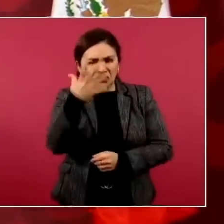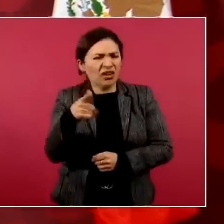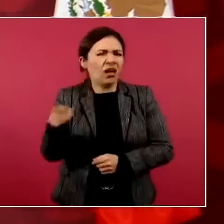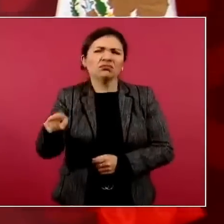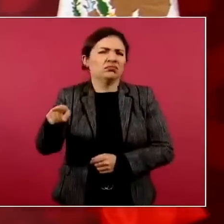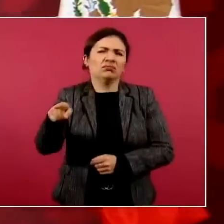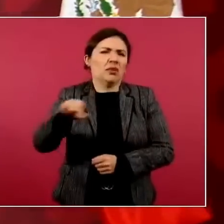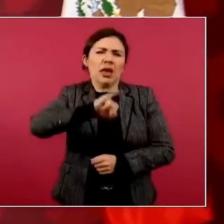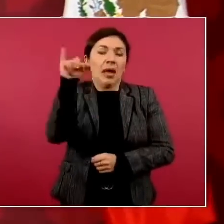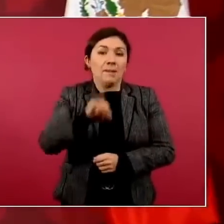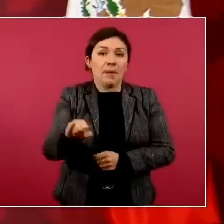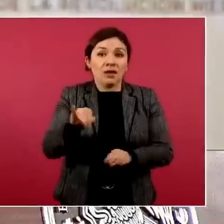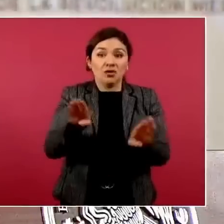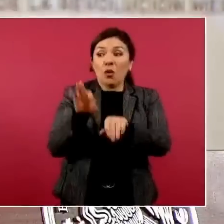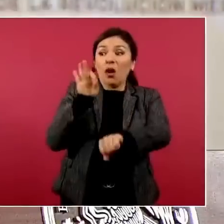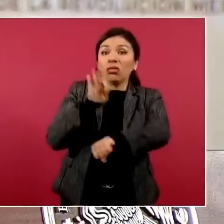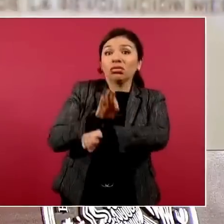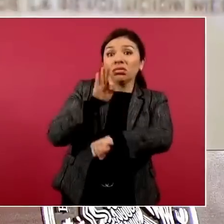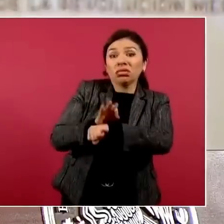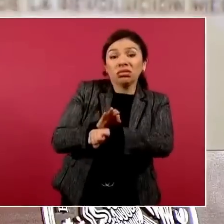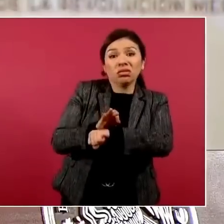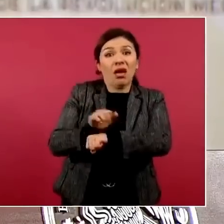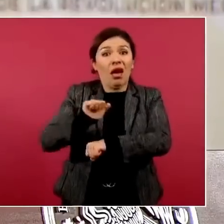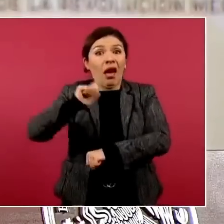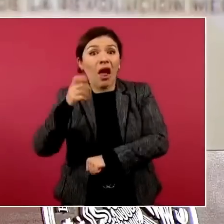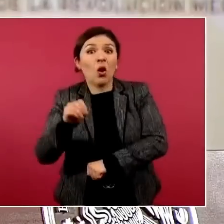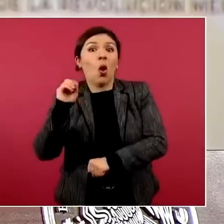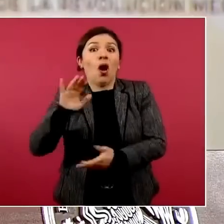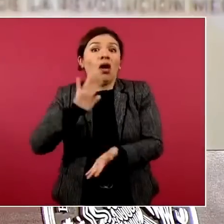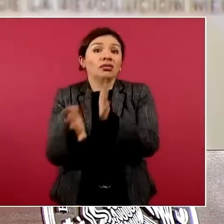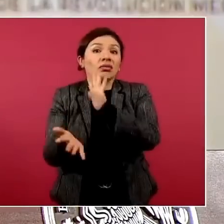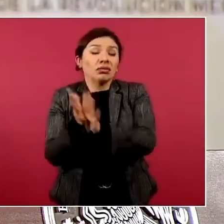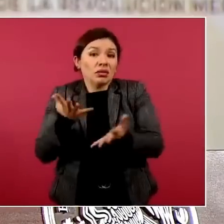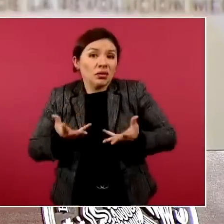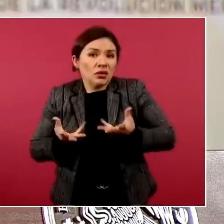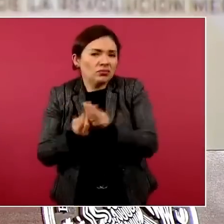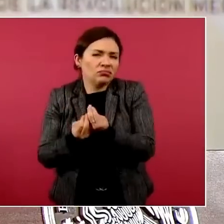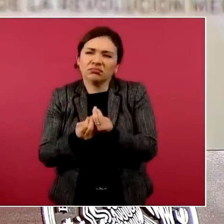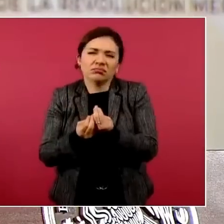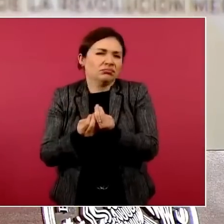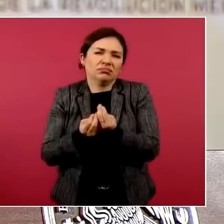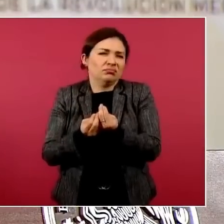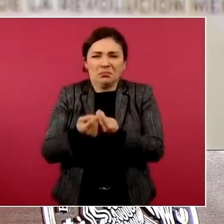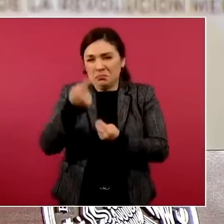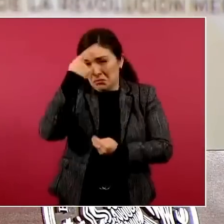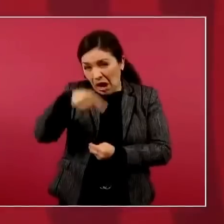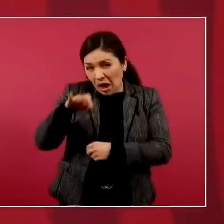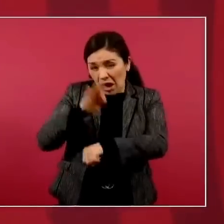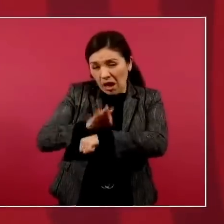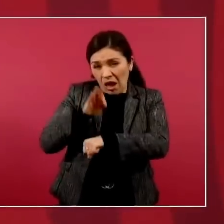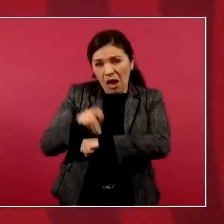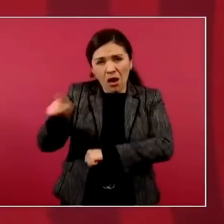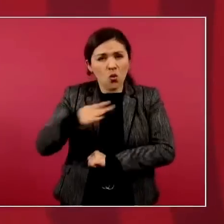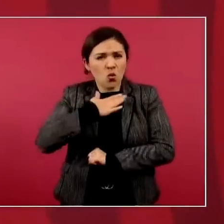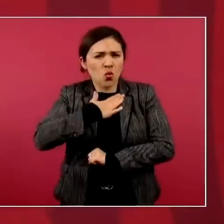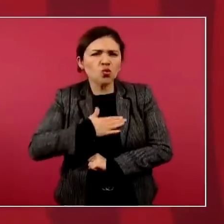incapaz de encubrir o de ser cómplice de una